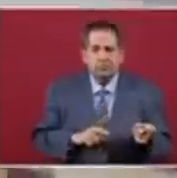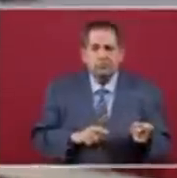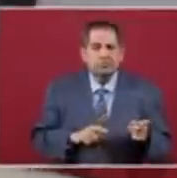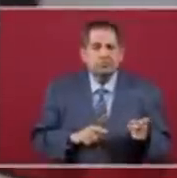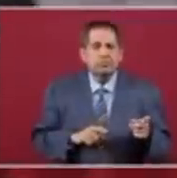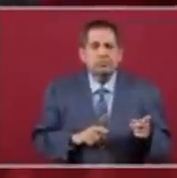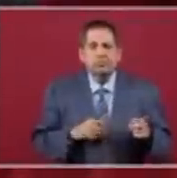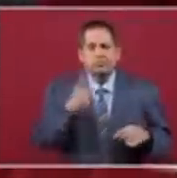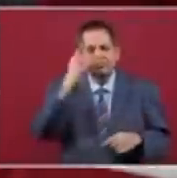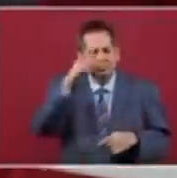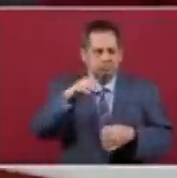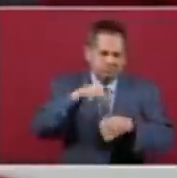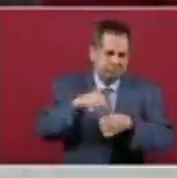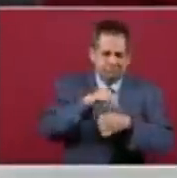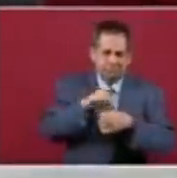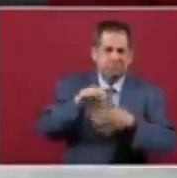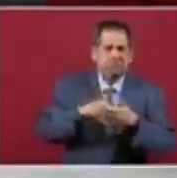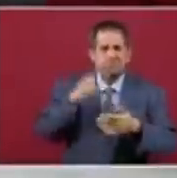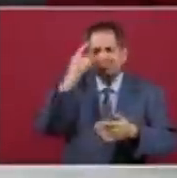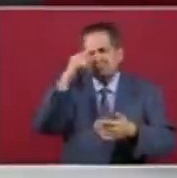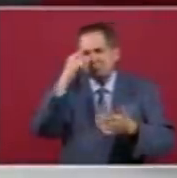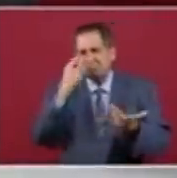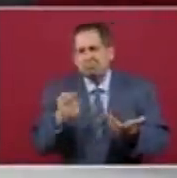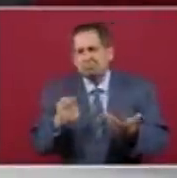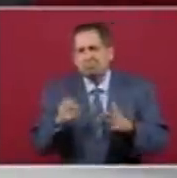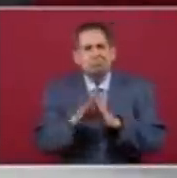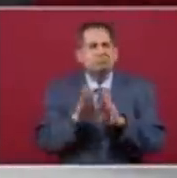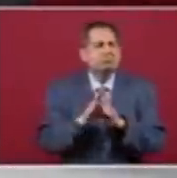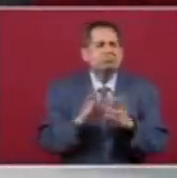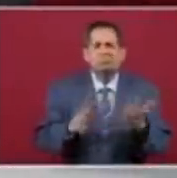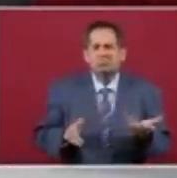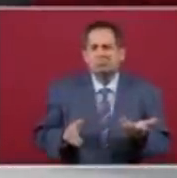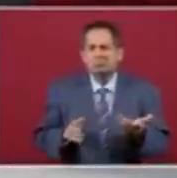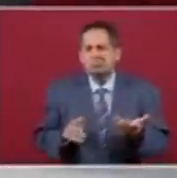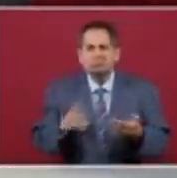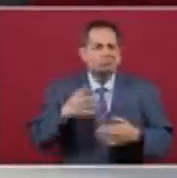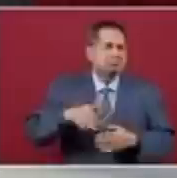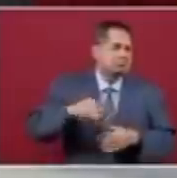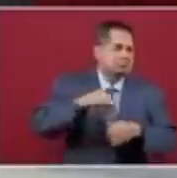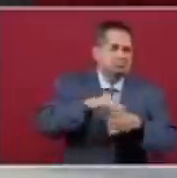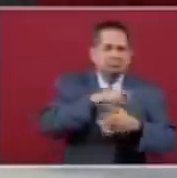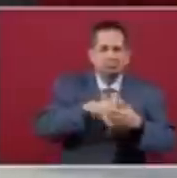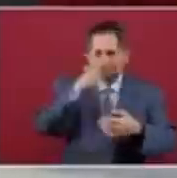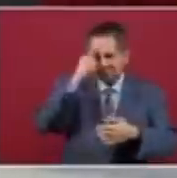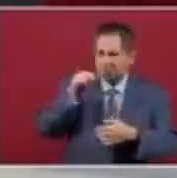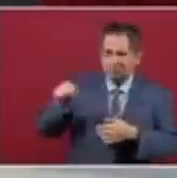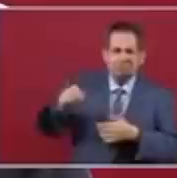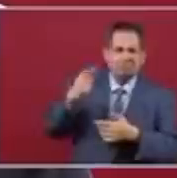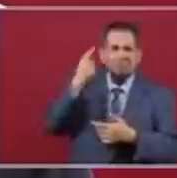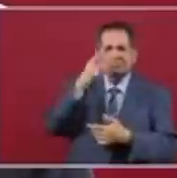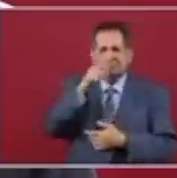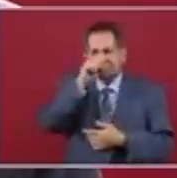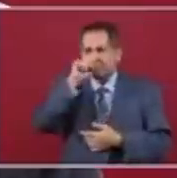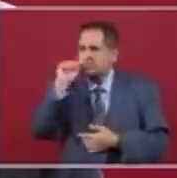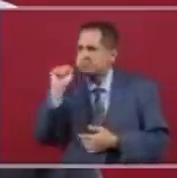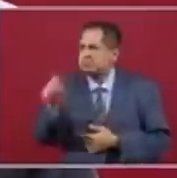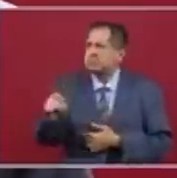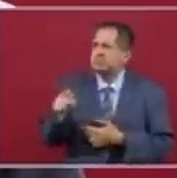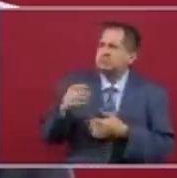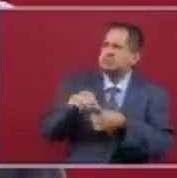decían, ¿para qué votar? ¿Cómo van a estar buscando votar por ellos si son lo mismo?